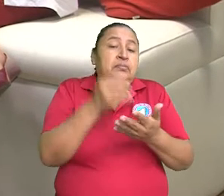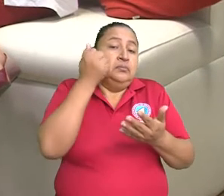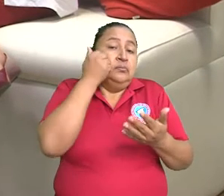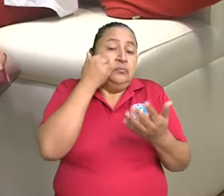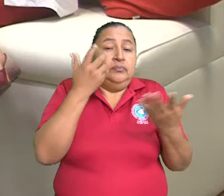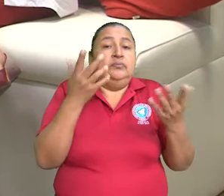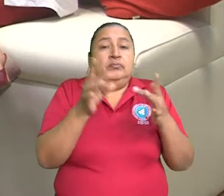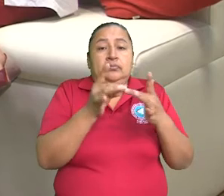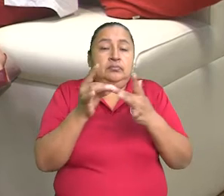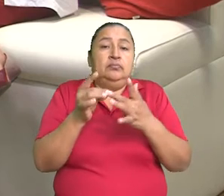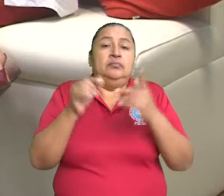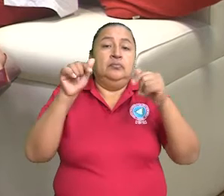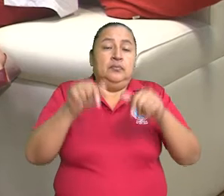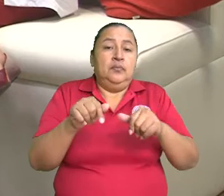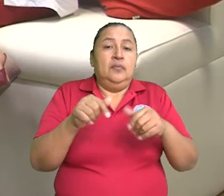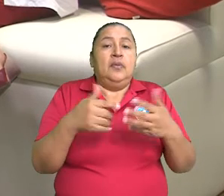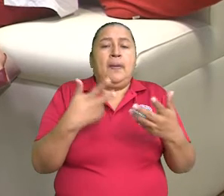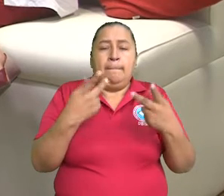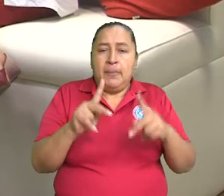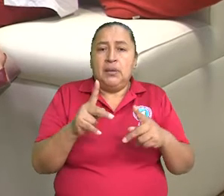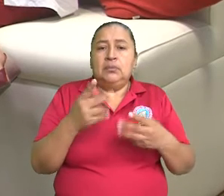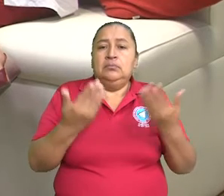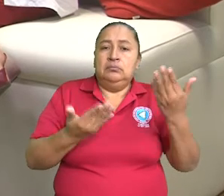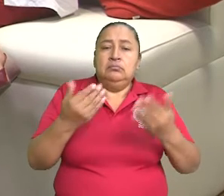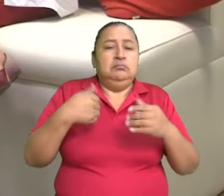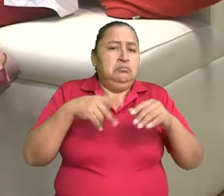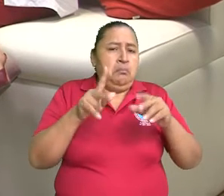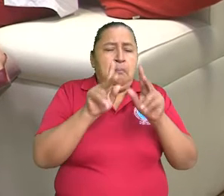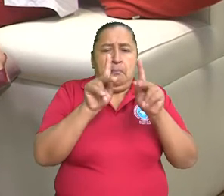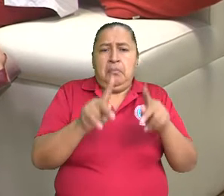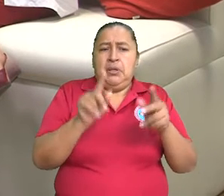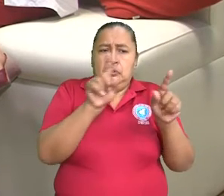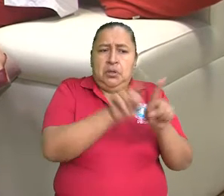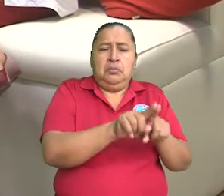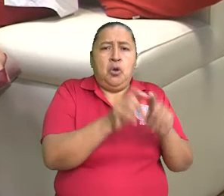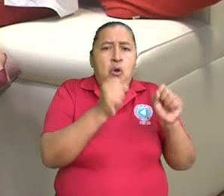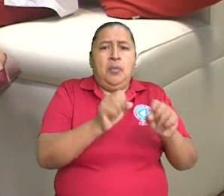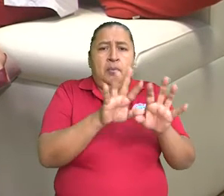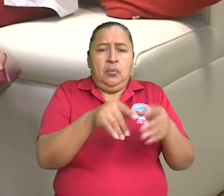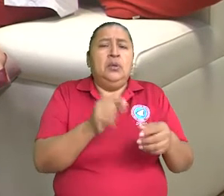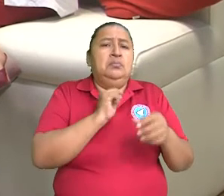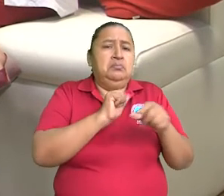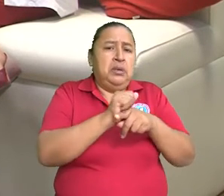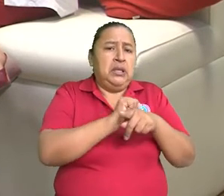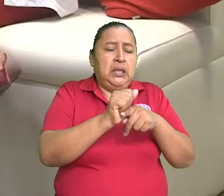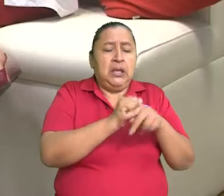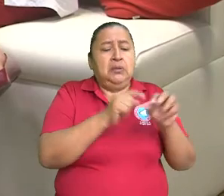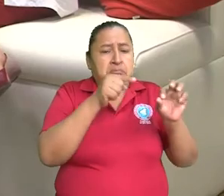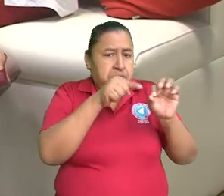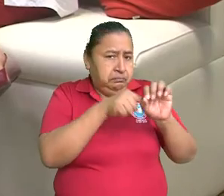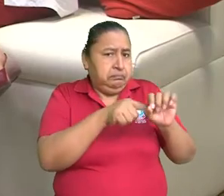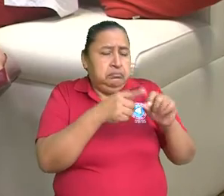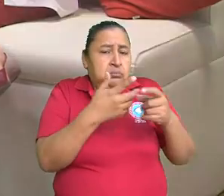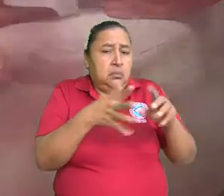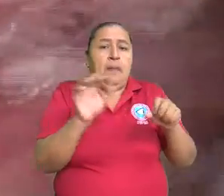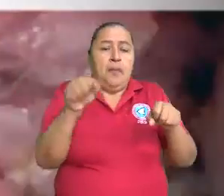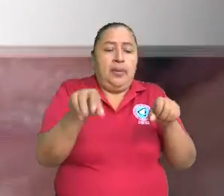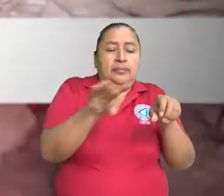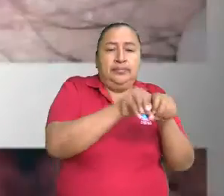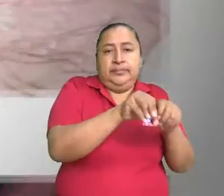infecciones, principalmente esta. Pero pueden ser parejas heterosexuales que practican esas otras relaciones sexuales, entonces ahí